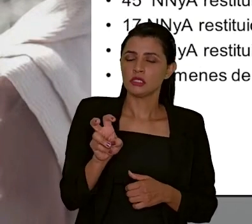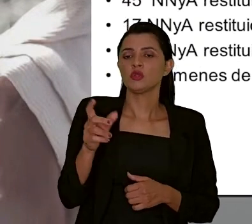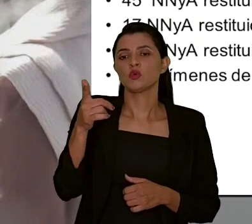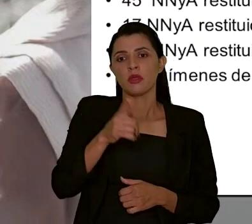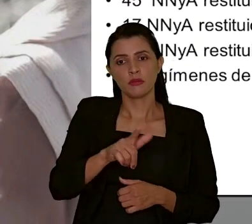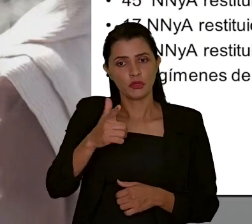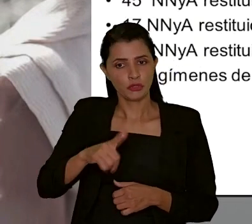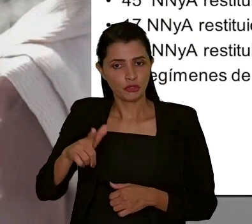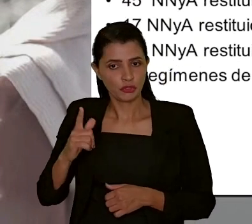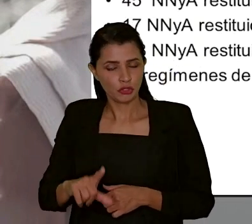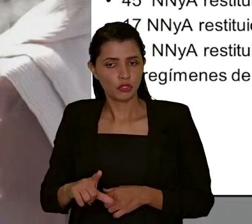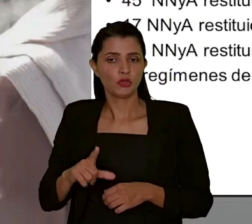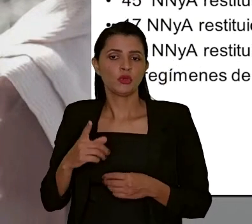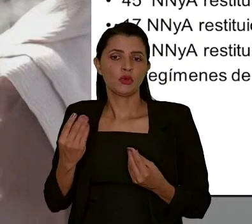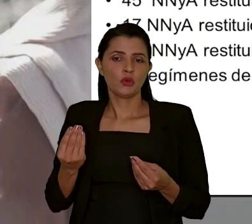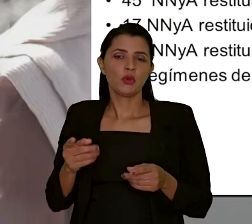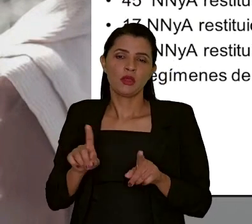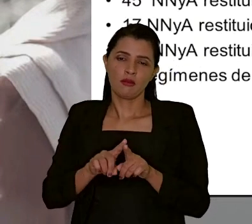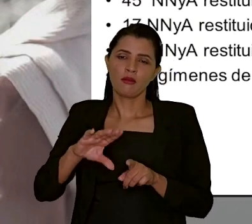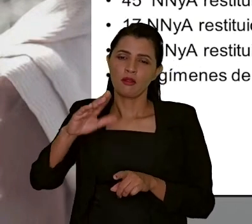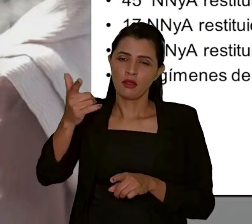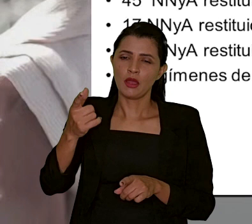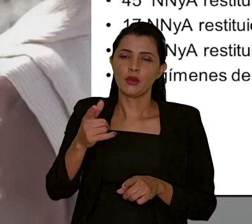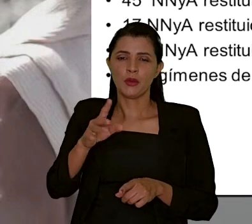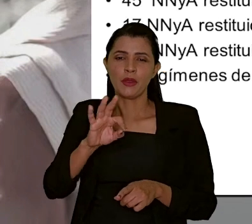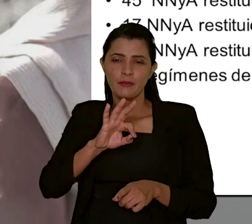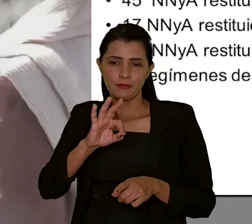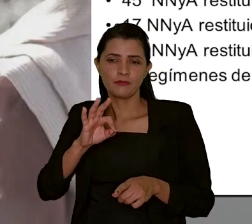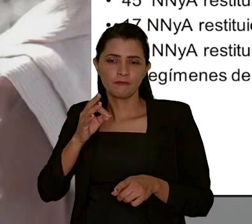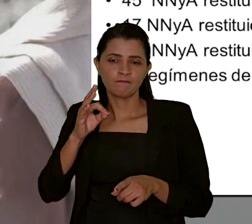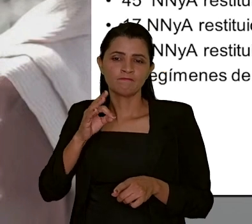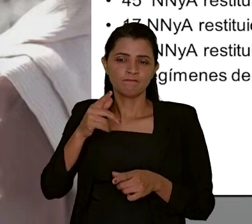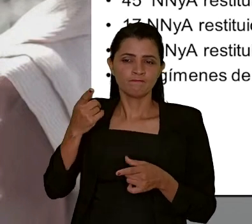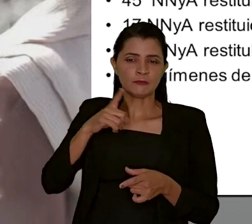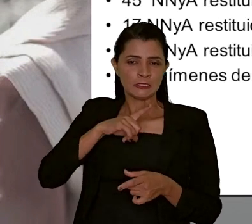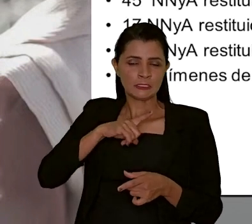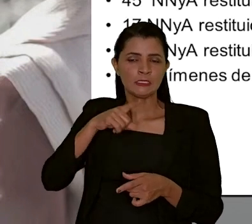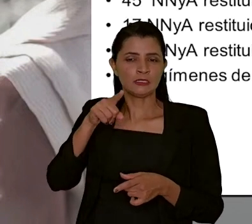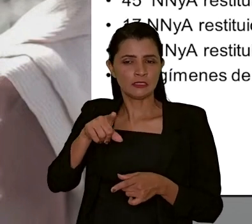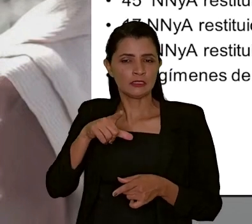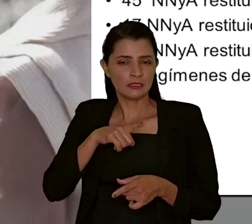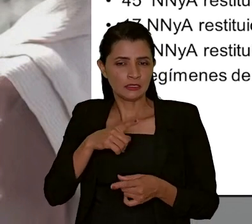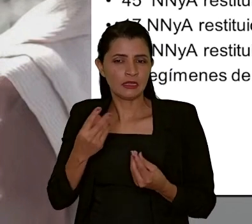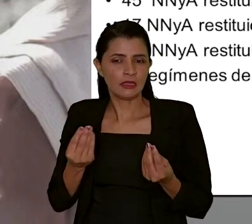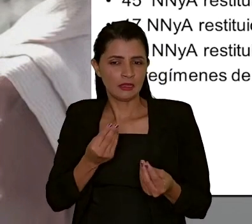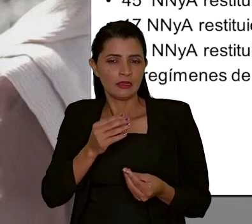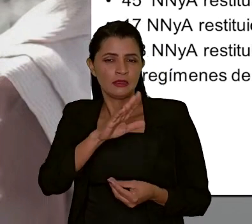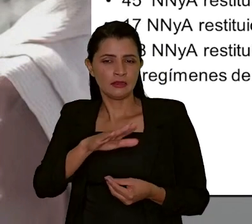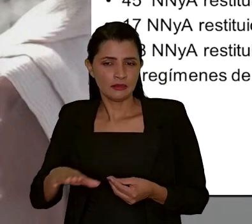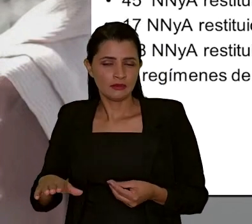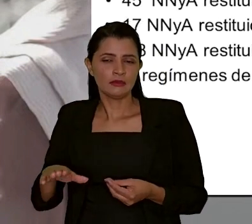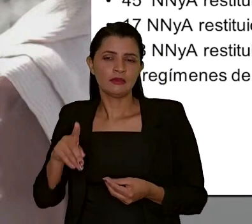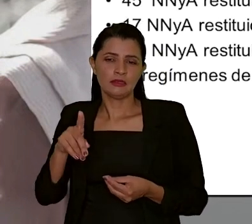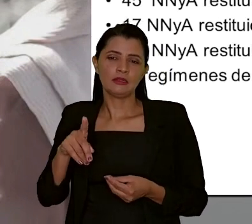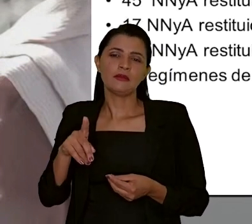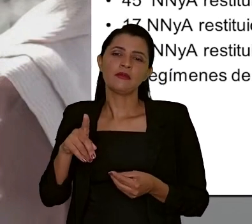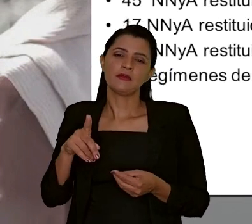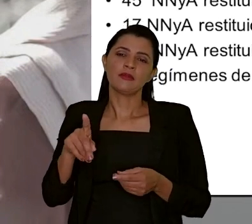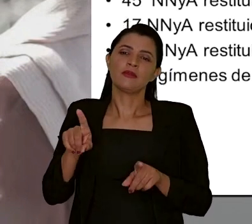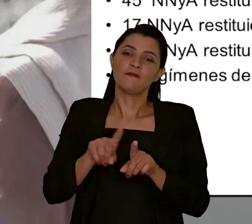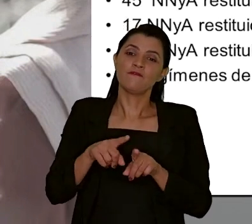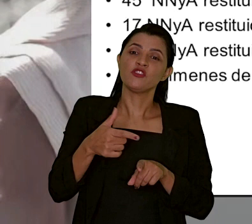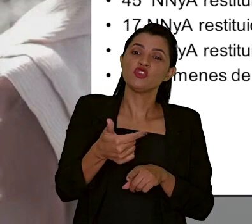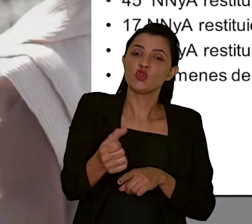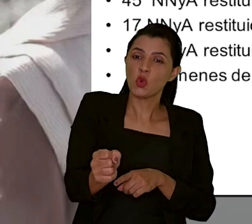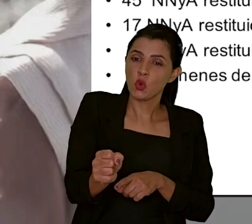restituidos concretamente en el plano judicial, 17 restituidos en estados extranjeros,